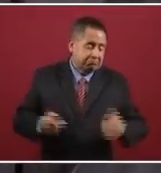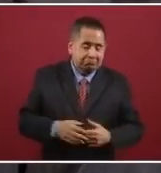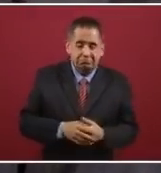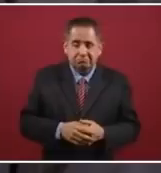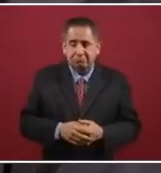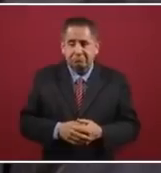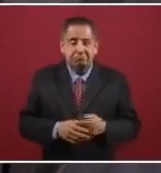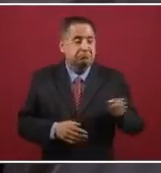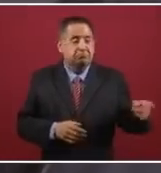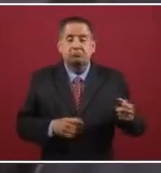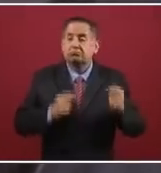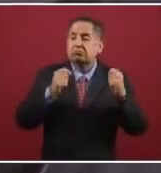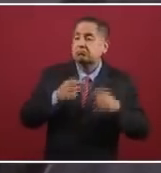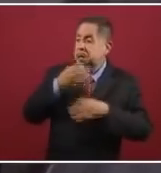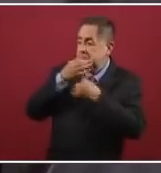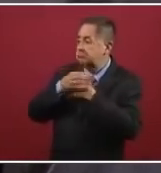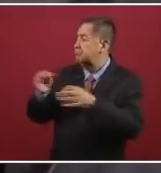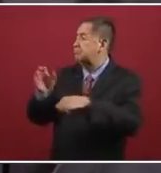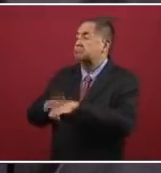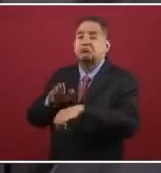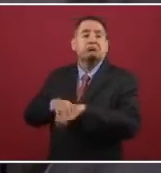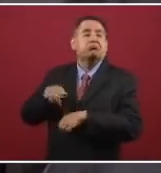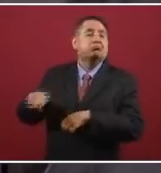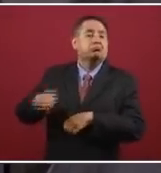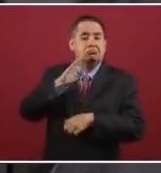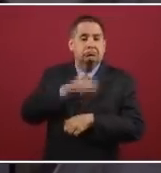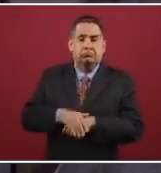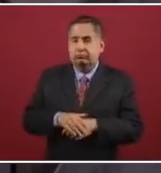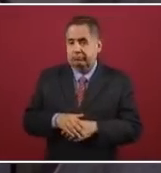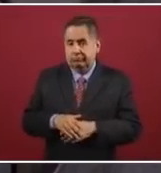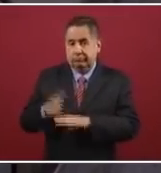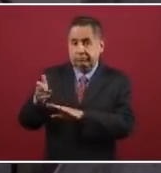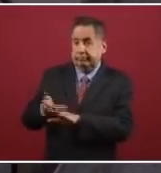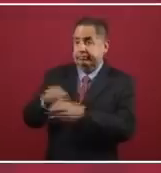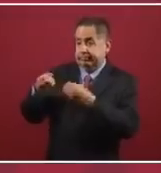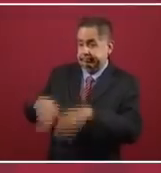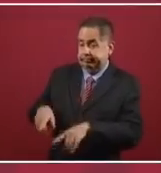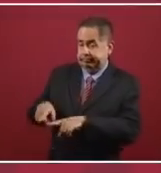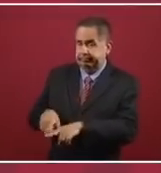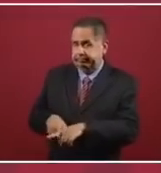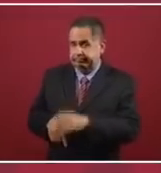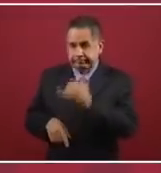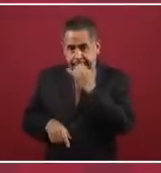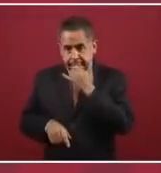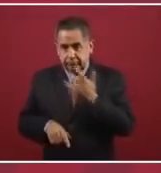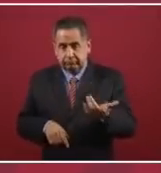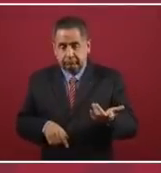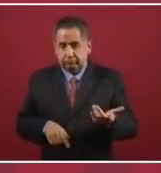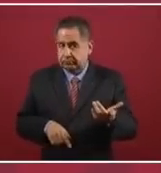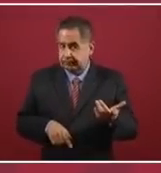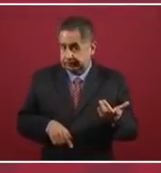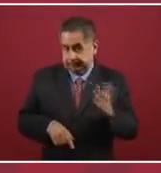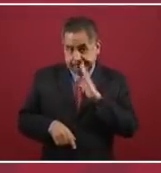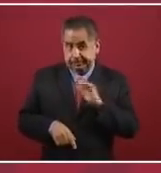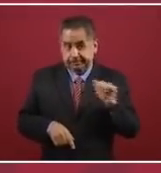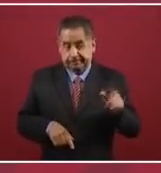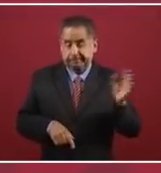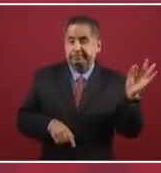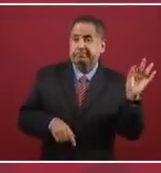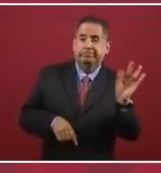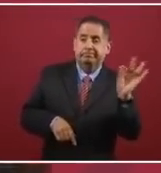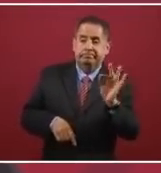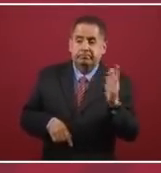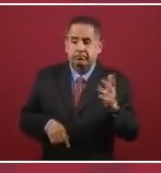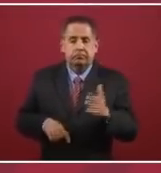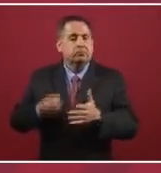y se hace evidente, les afecta. Es un asunto de prestigio. Esto